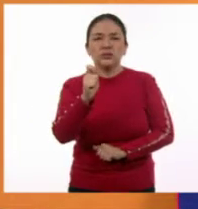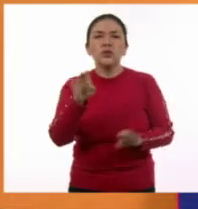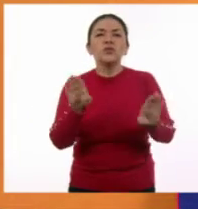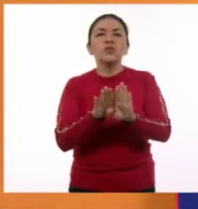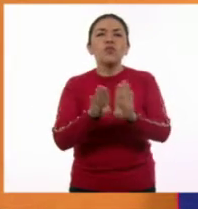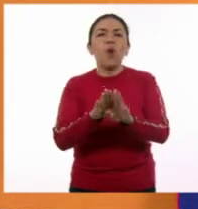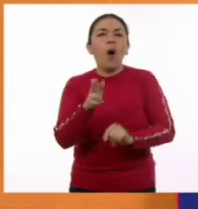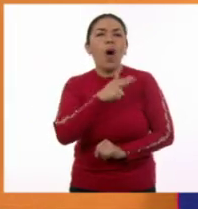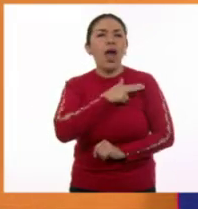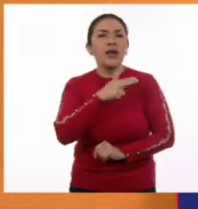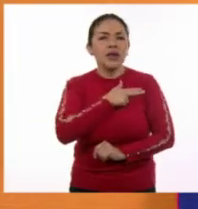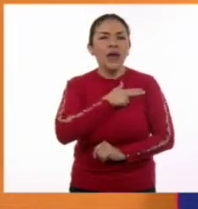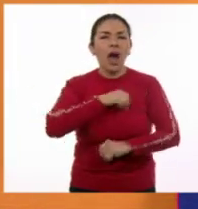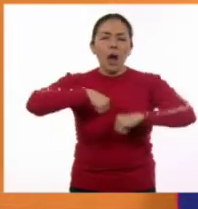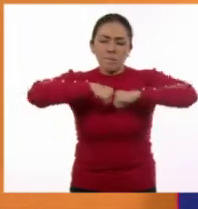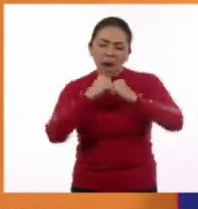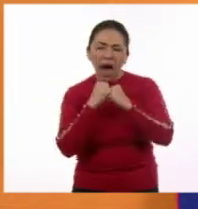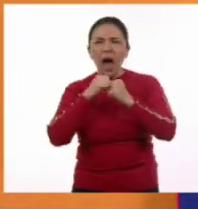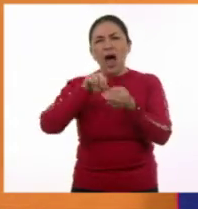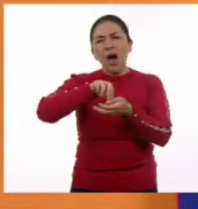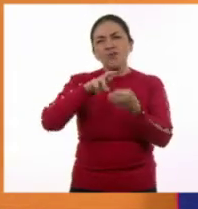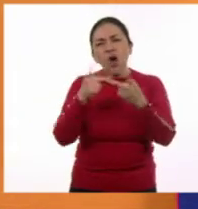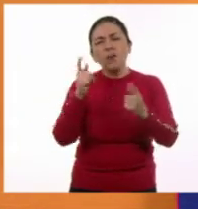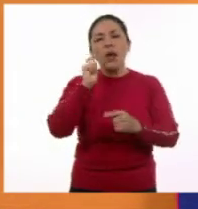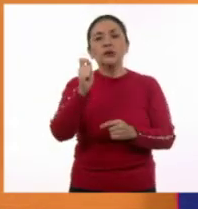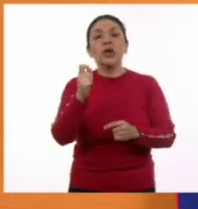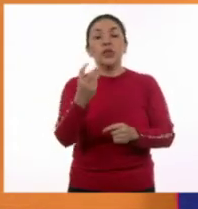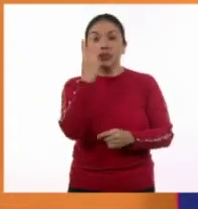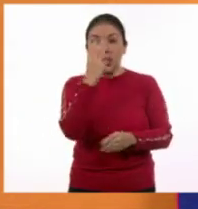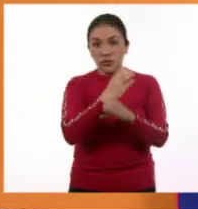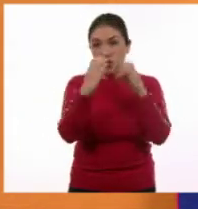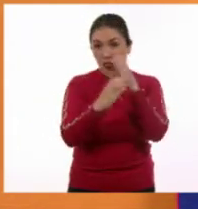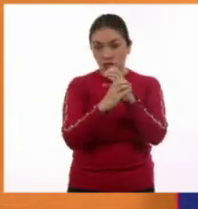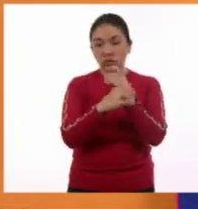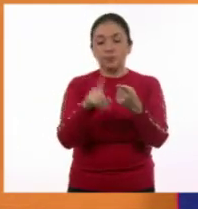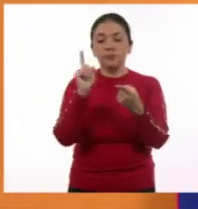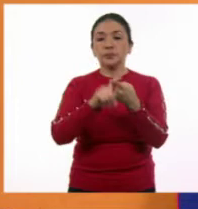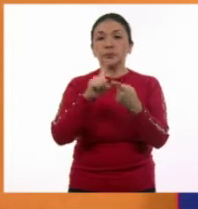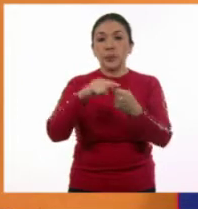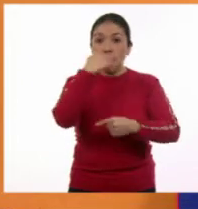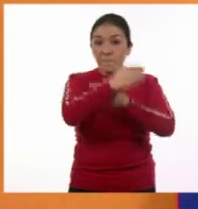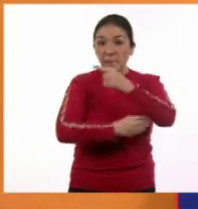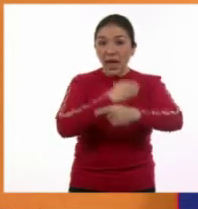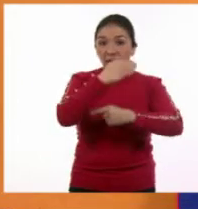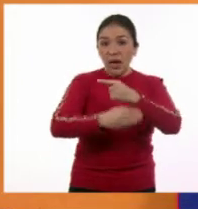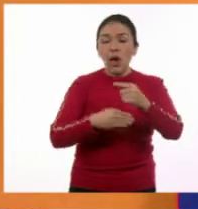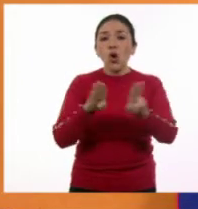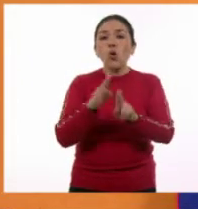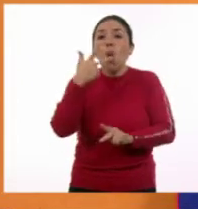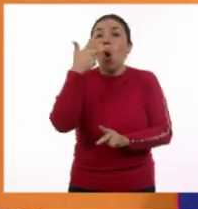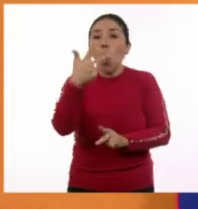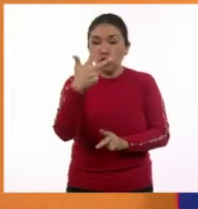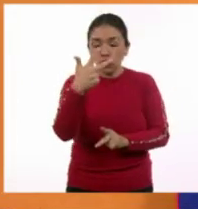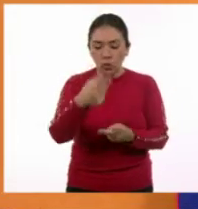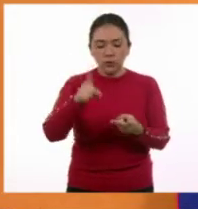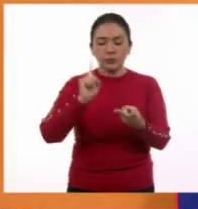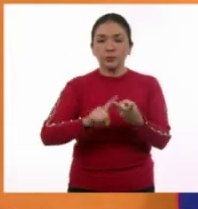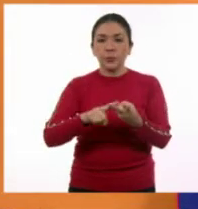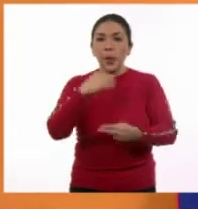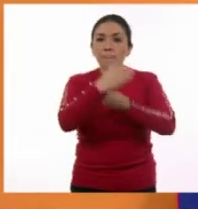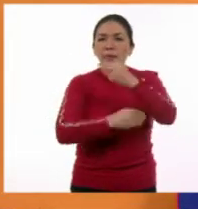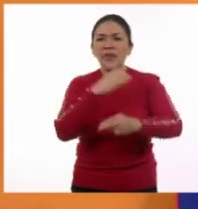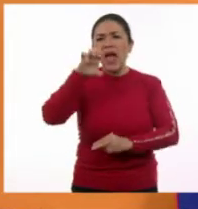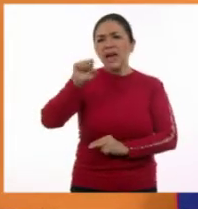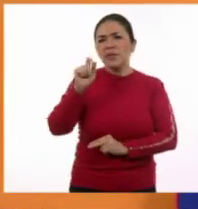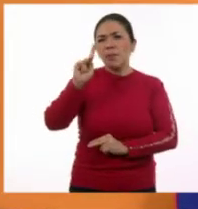a las lesiones fracturas van a hacer tres vendajes inicialmente voy a hacer el vendaje en forma de 8 el vendaje de